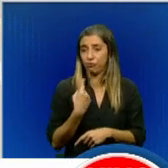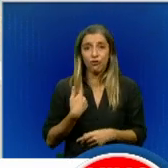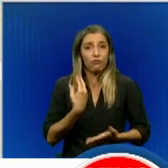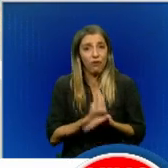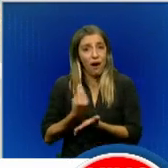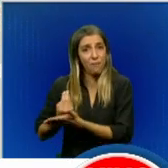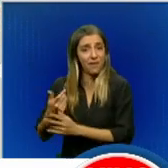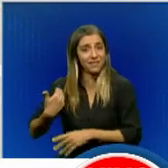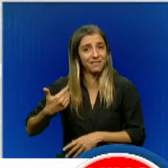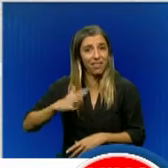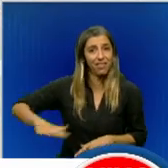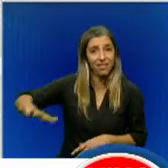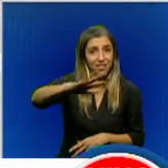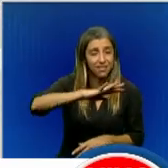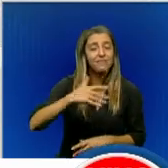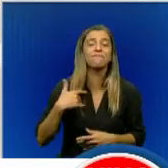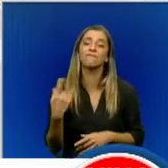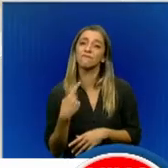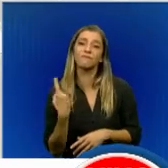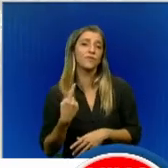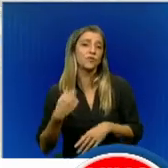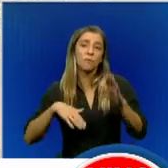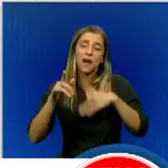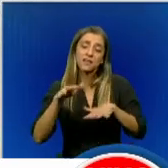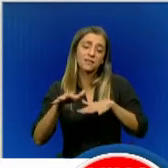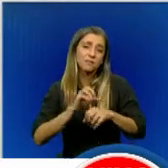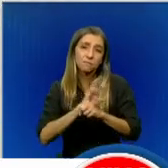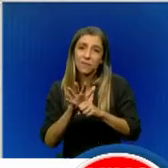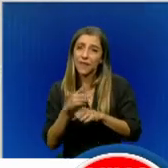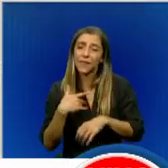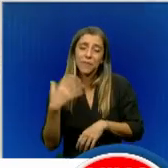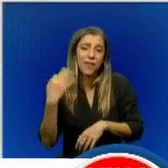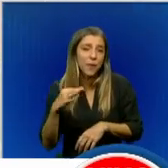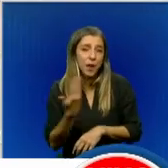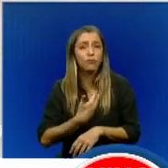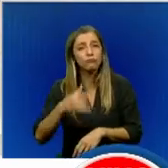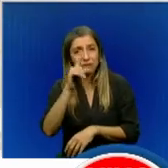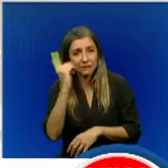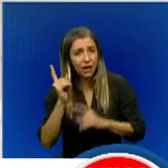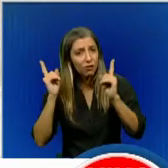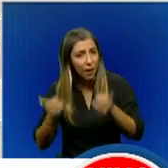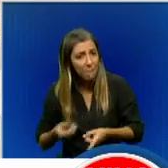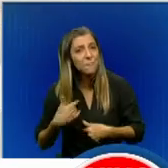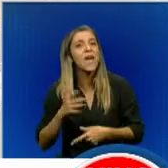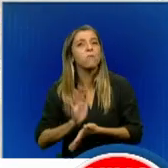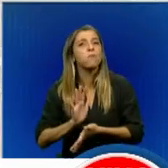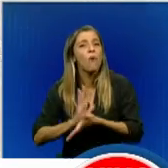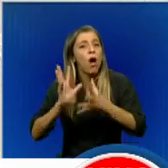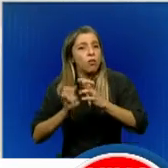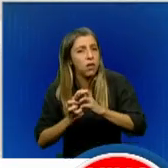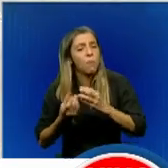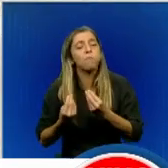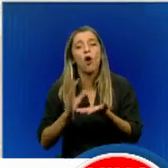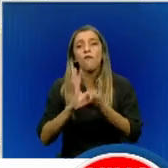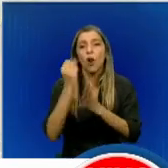este tiempo duro de pandemia donde contro estado al que también ha lastimado a que el modelo que dejamos atrás y ojalá que para